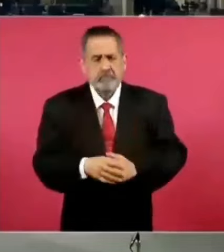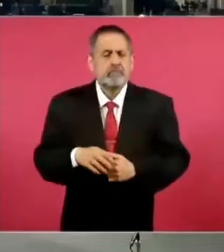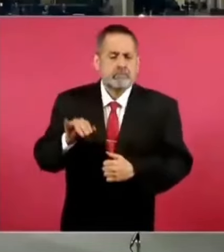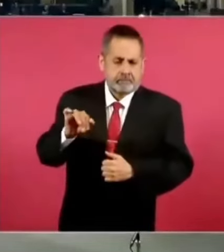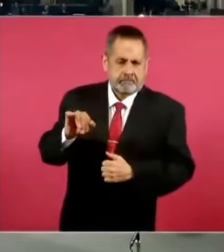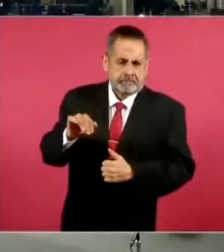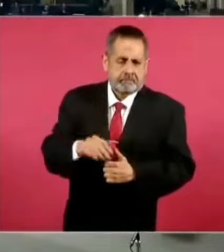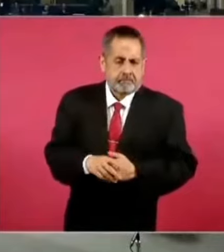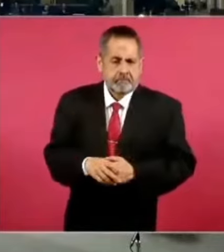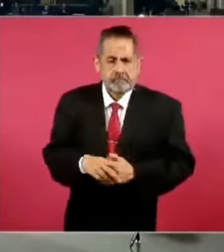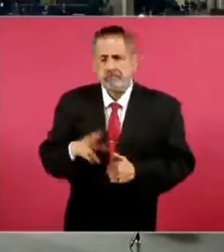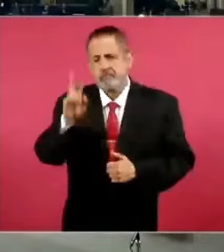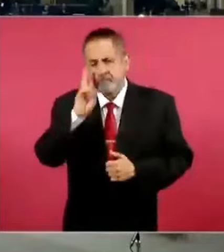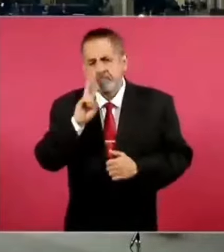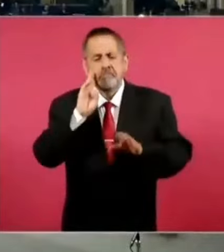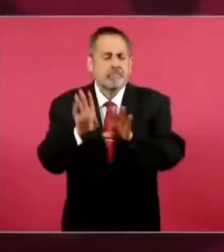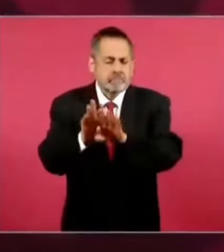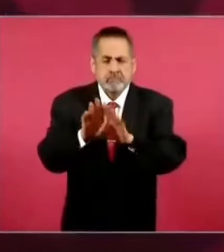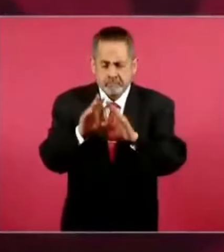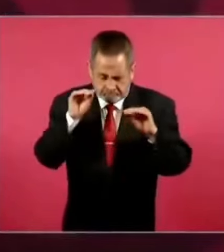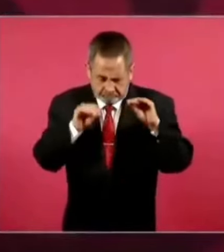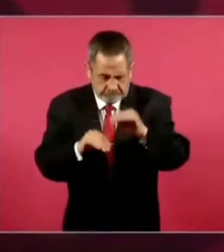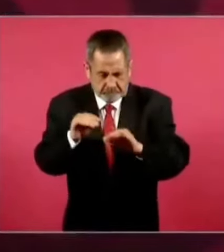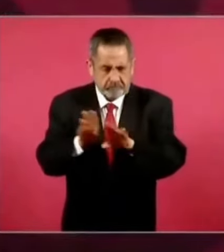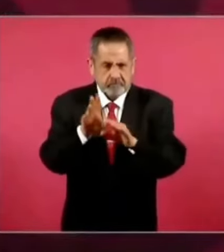Vamos a buscar la forma, pero